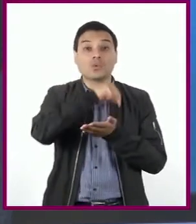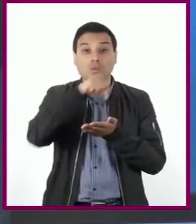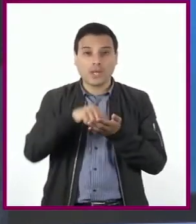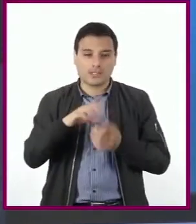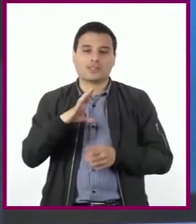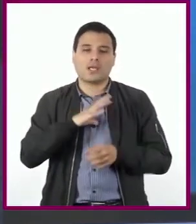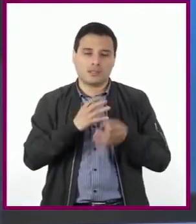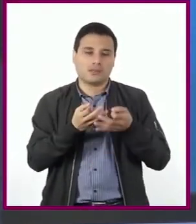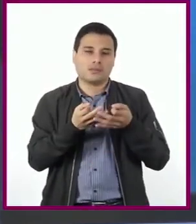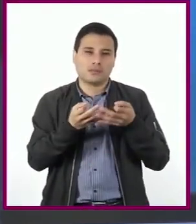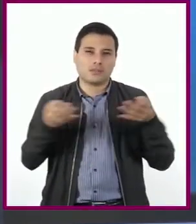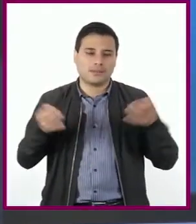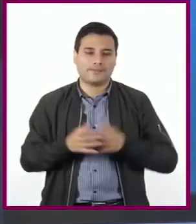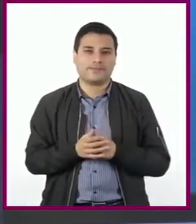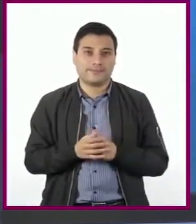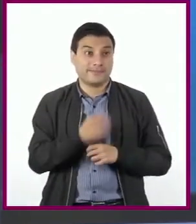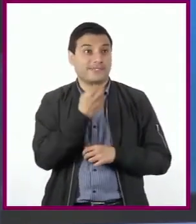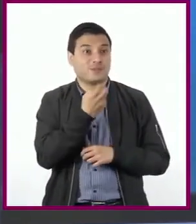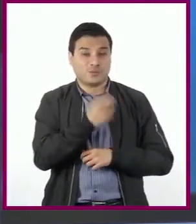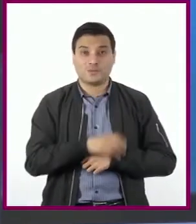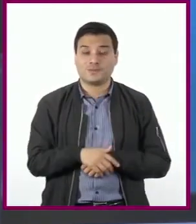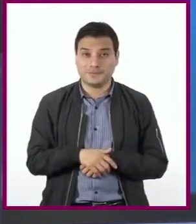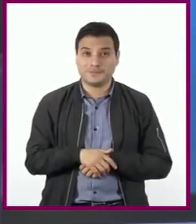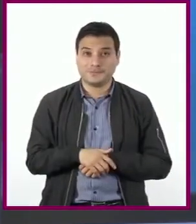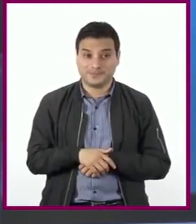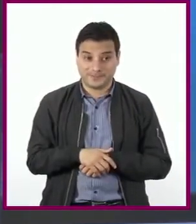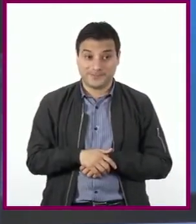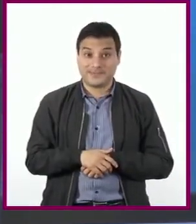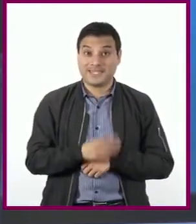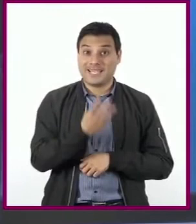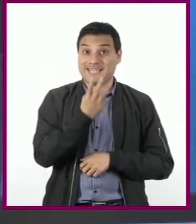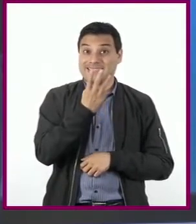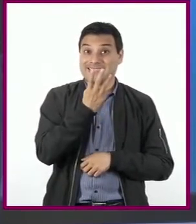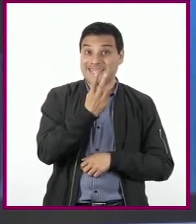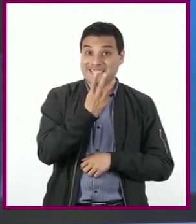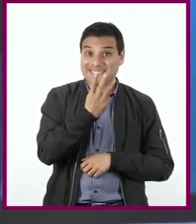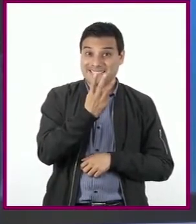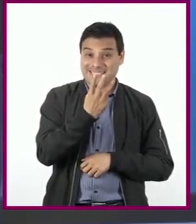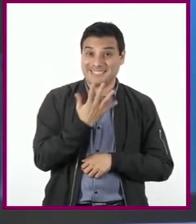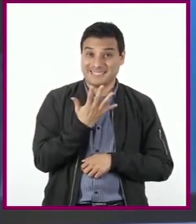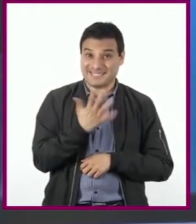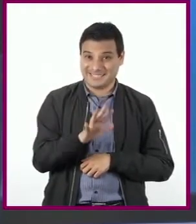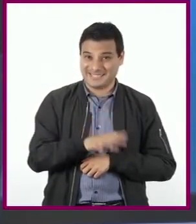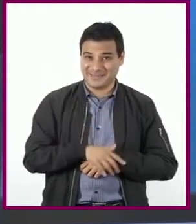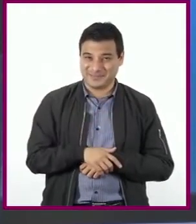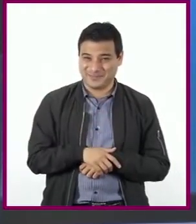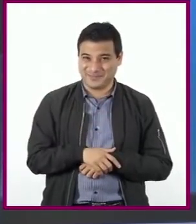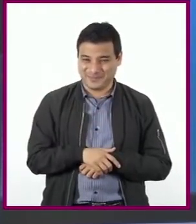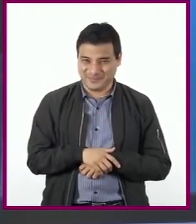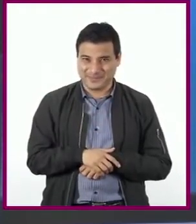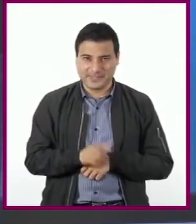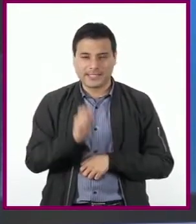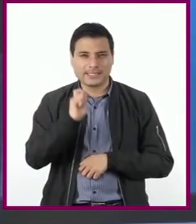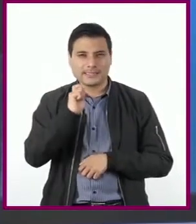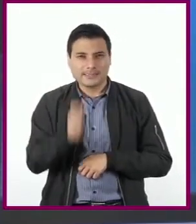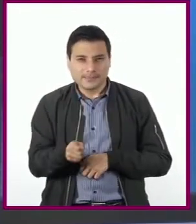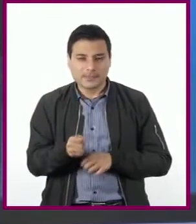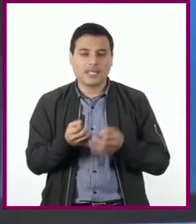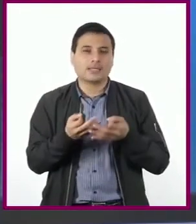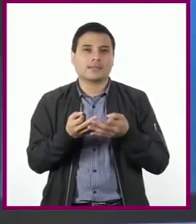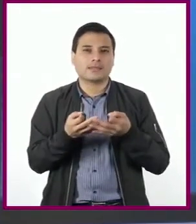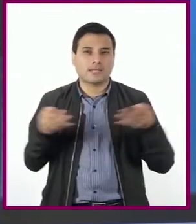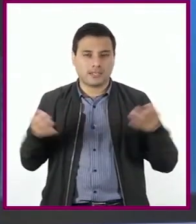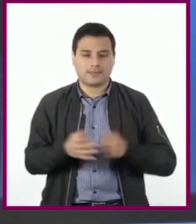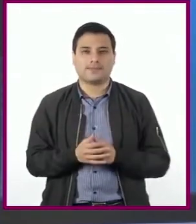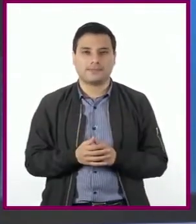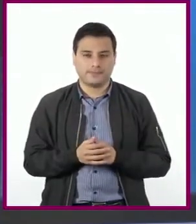emergida. Efectivamente, 3 de 10 partes del planeta corresponden a tierra que